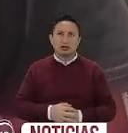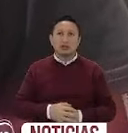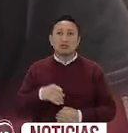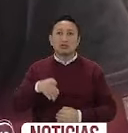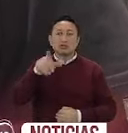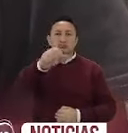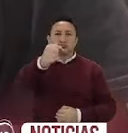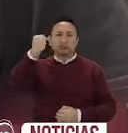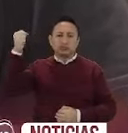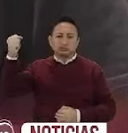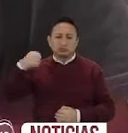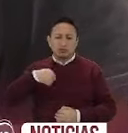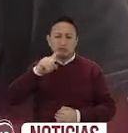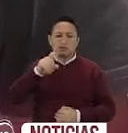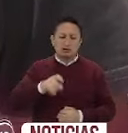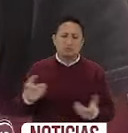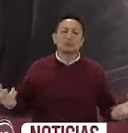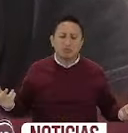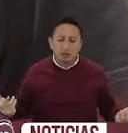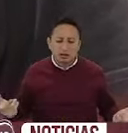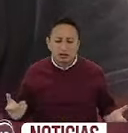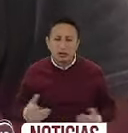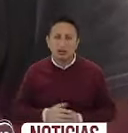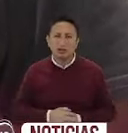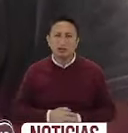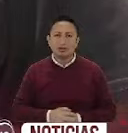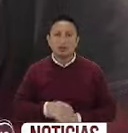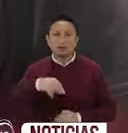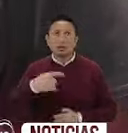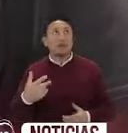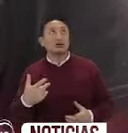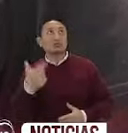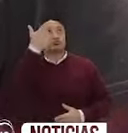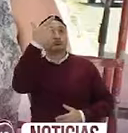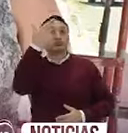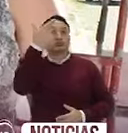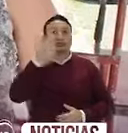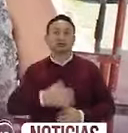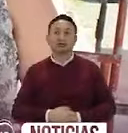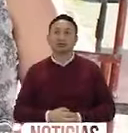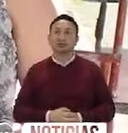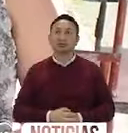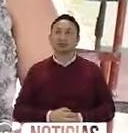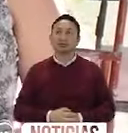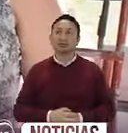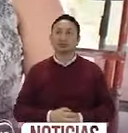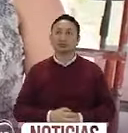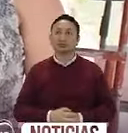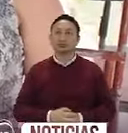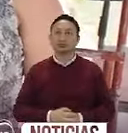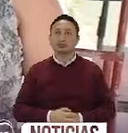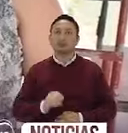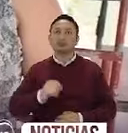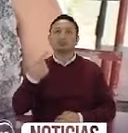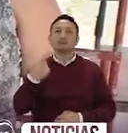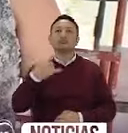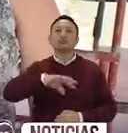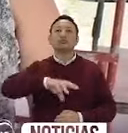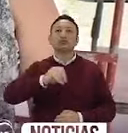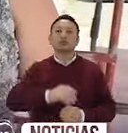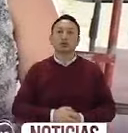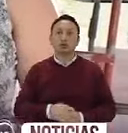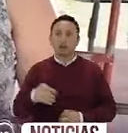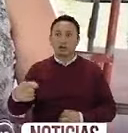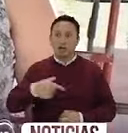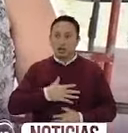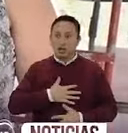la ventana y preguntar quién era, y fue donde los ladrones nos apuntaron con la pistola. Fue así el robo a mano armada, el trauma que